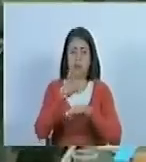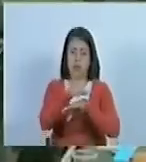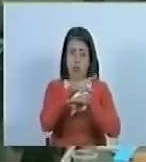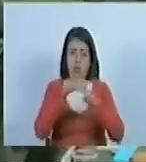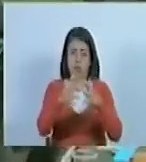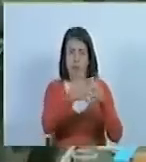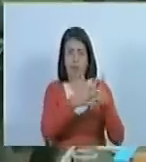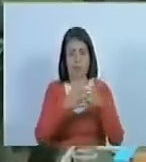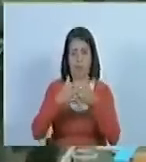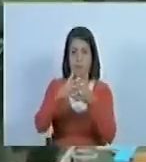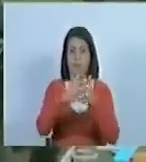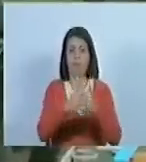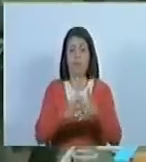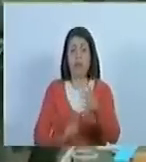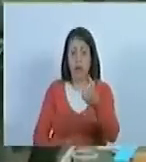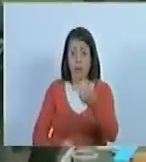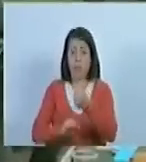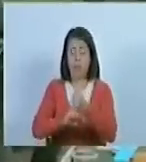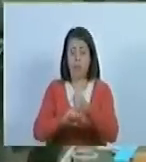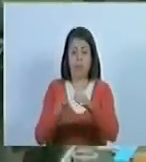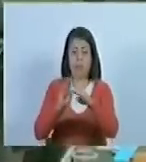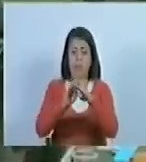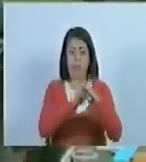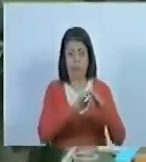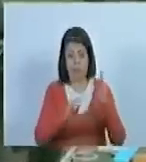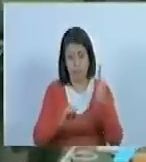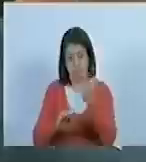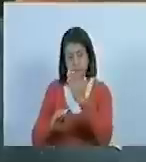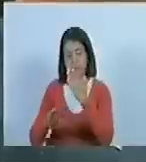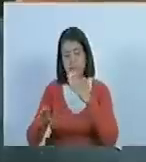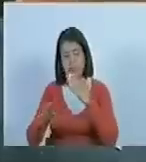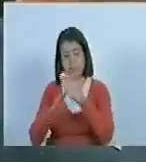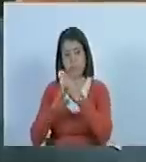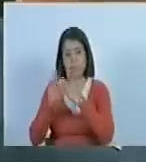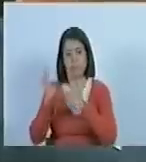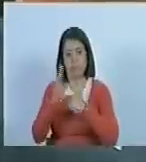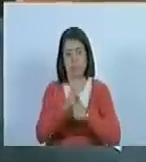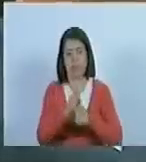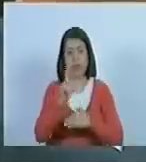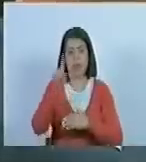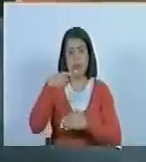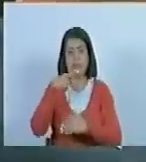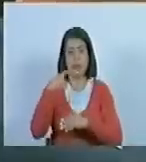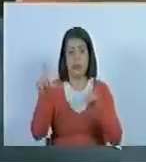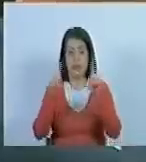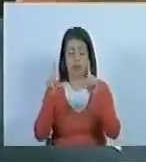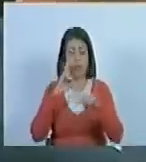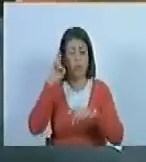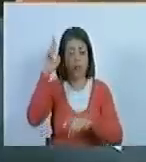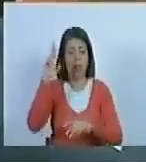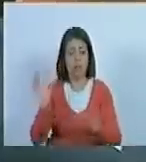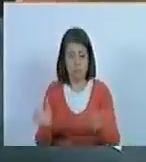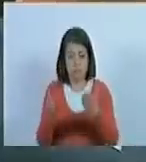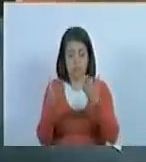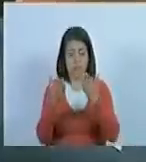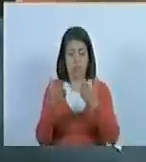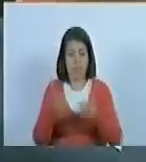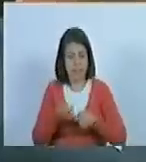los Estados Unidos y quienes convocaron al bloqueo, a las sanciones, donde incluso había medios de comunicación